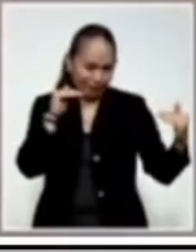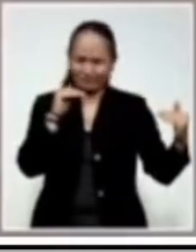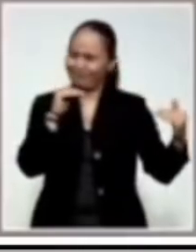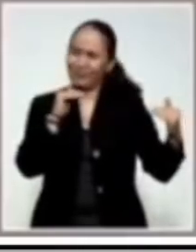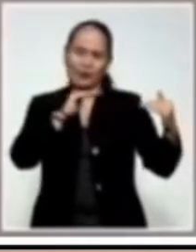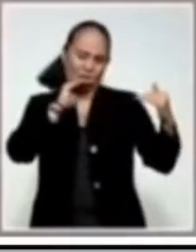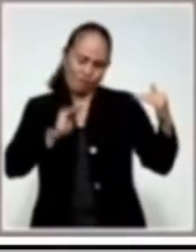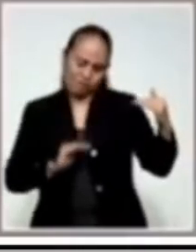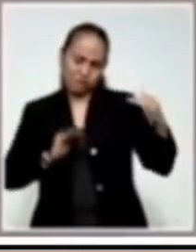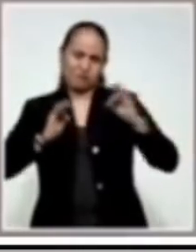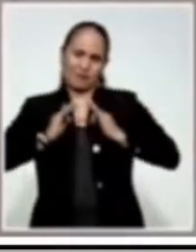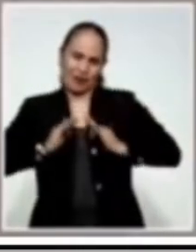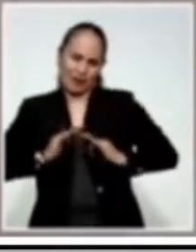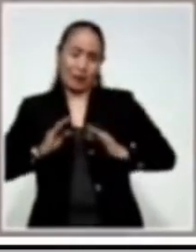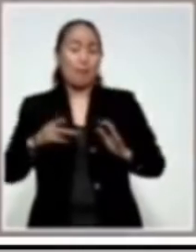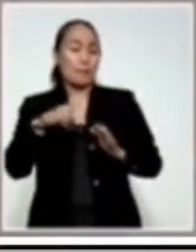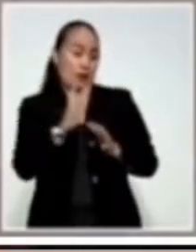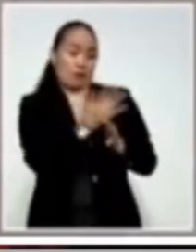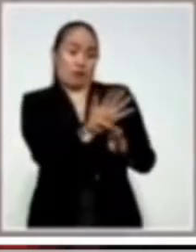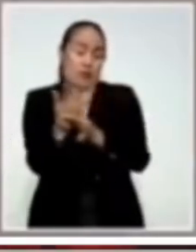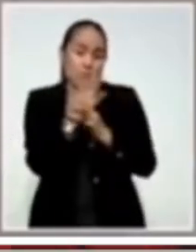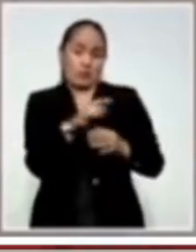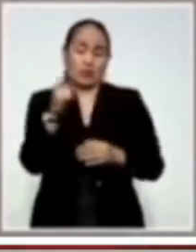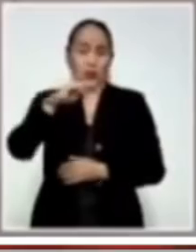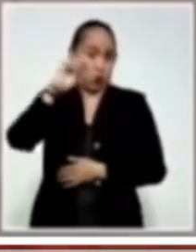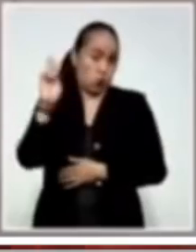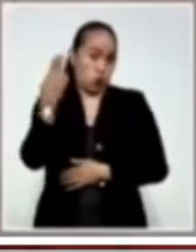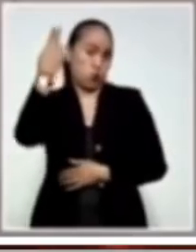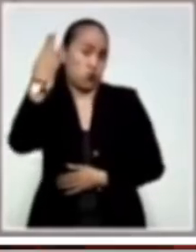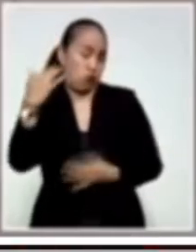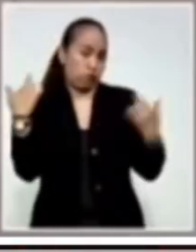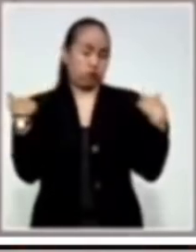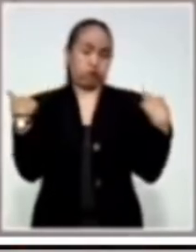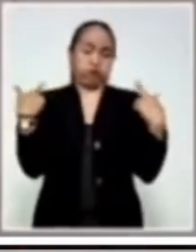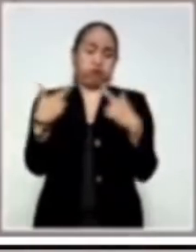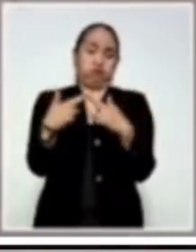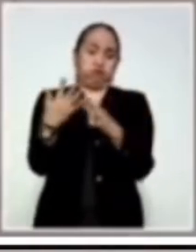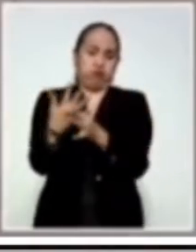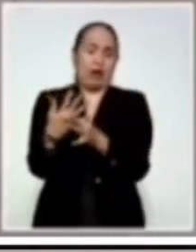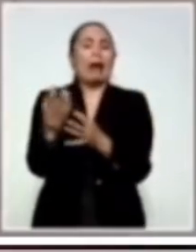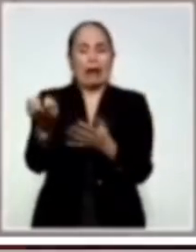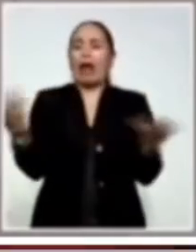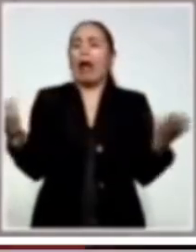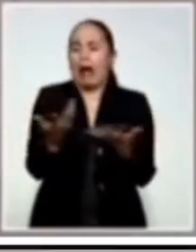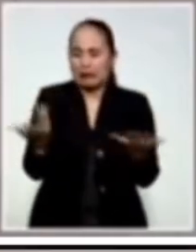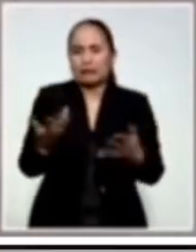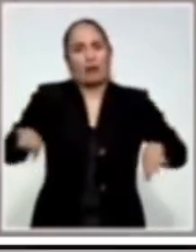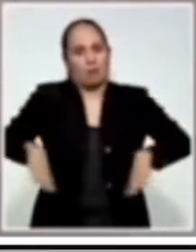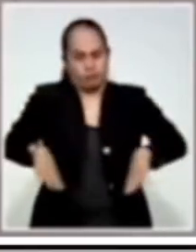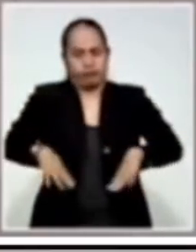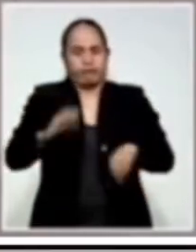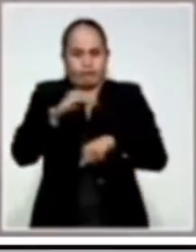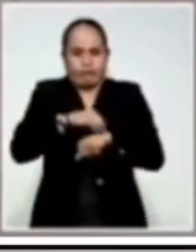que quien se dice académico tiene que actuar como académico. Y la academia